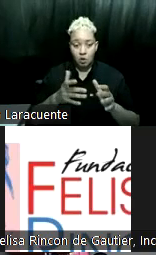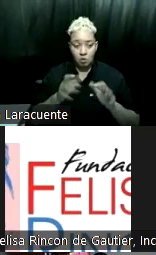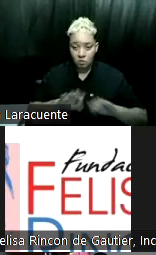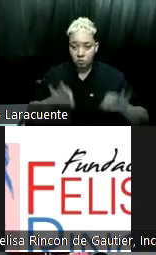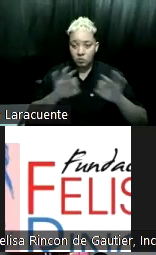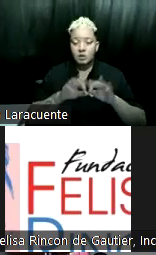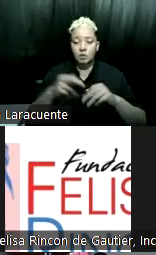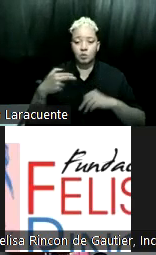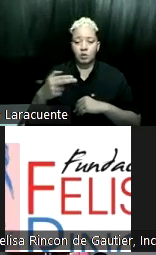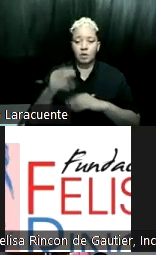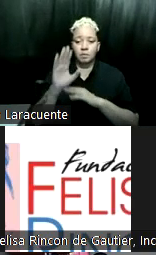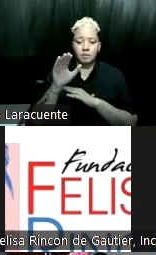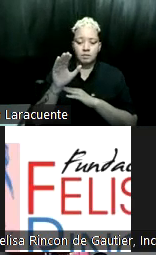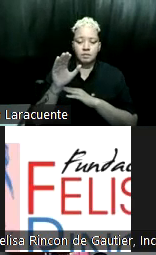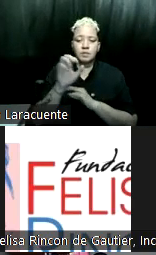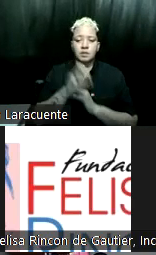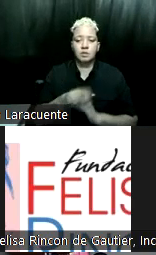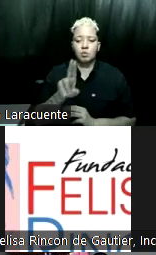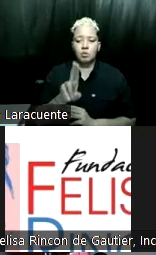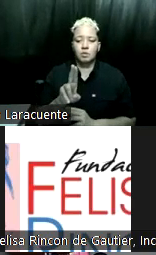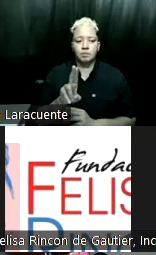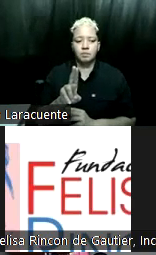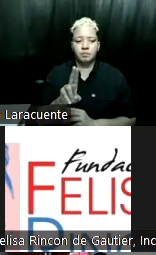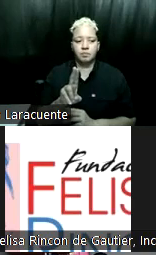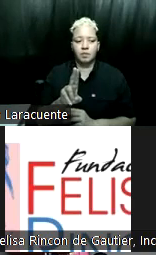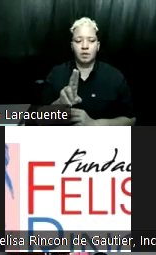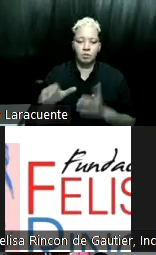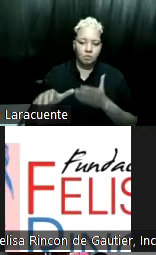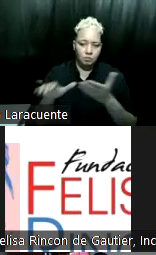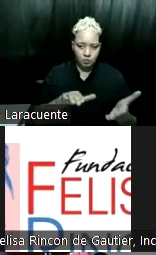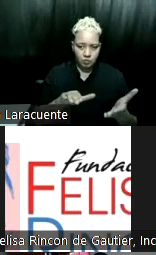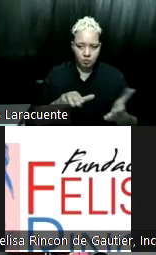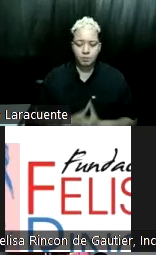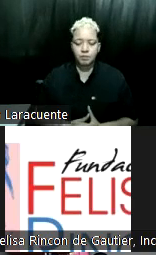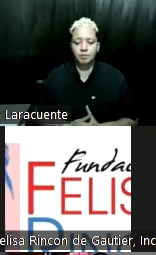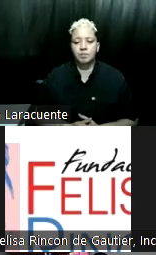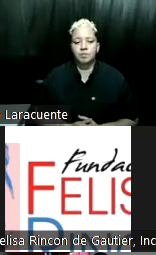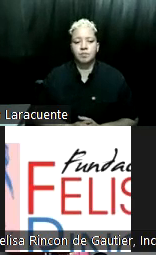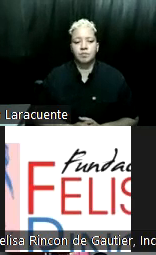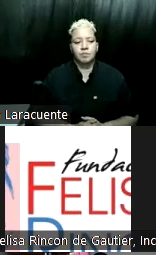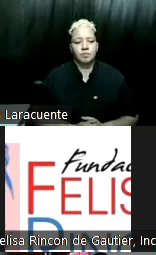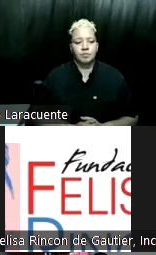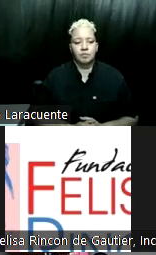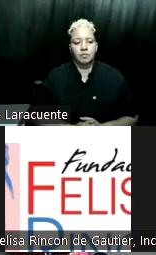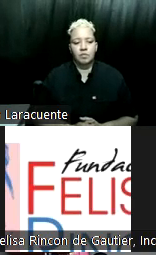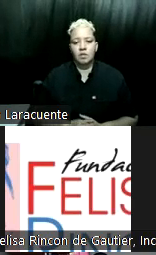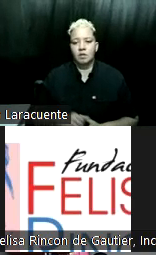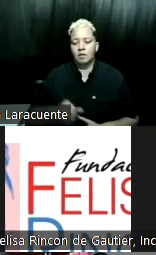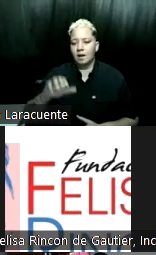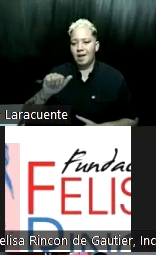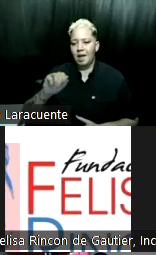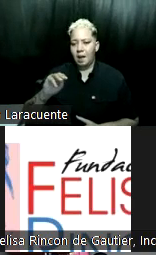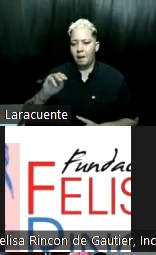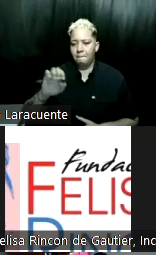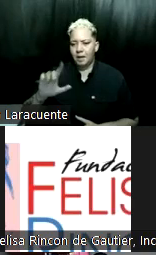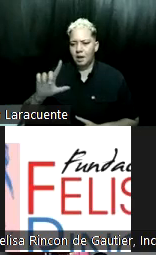del baloncesto estadounidense, el Jerry West, pues falleció. Pues a Belov, que